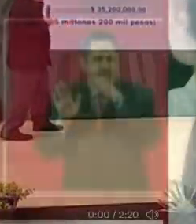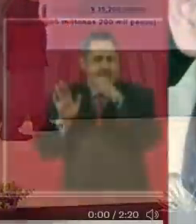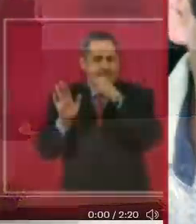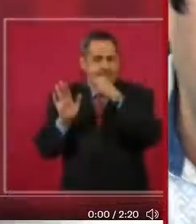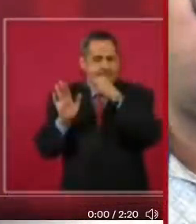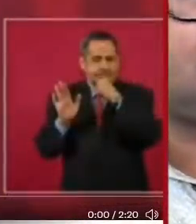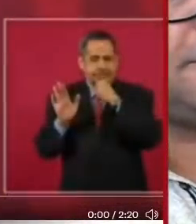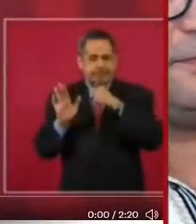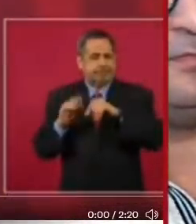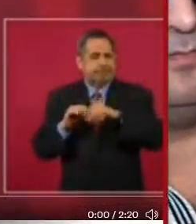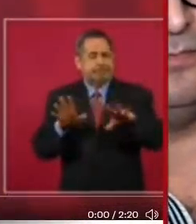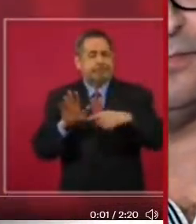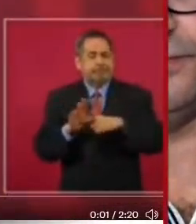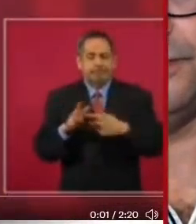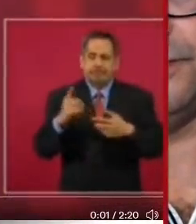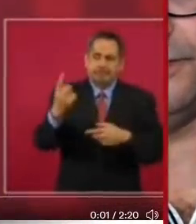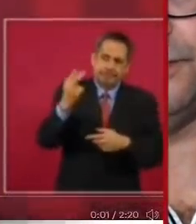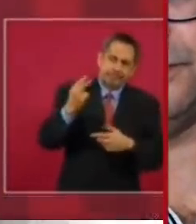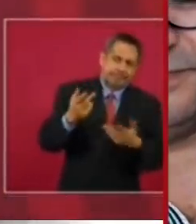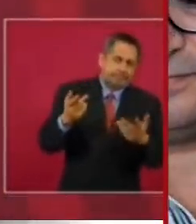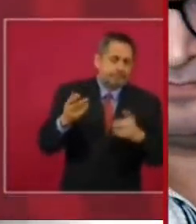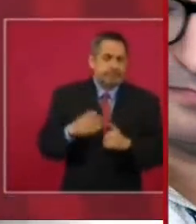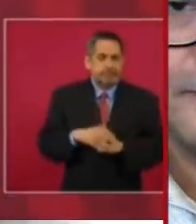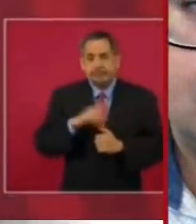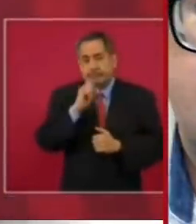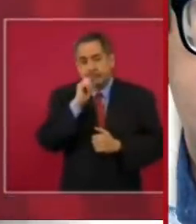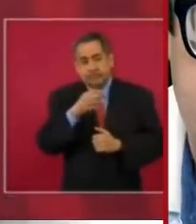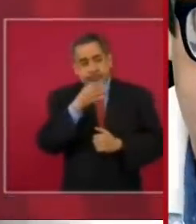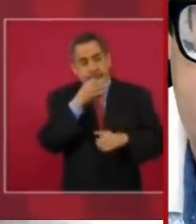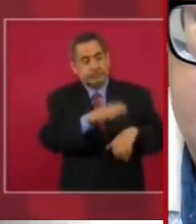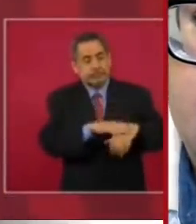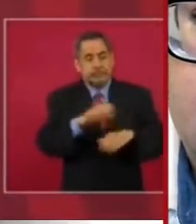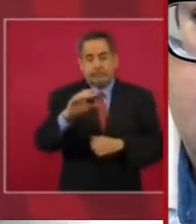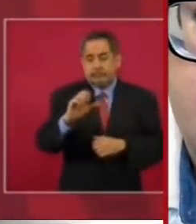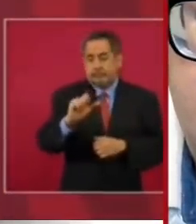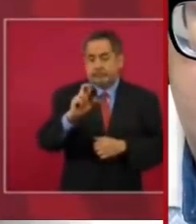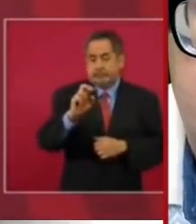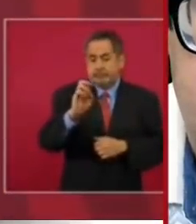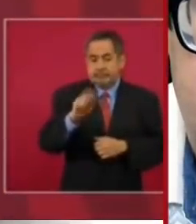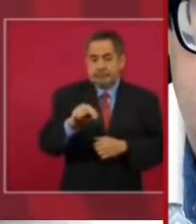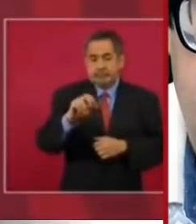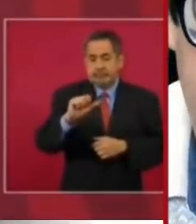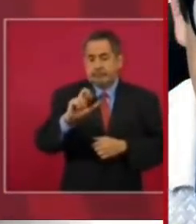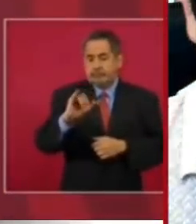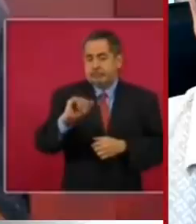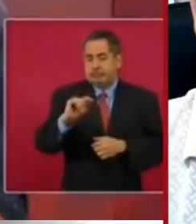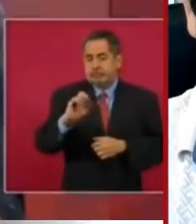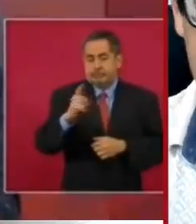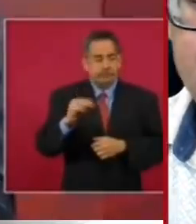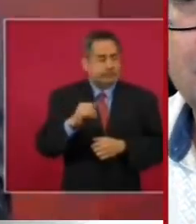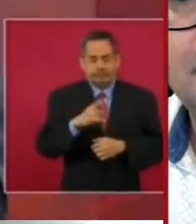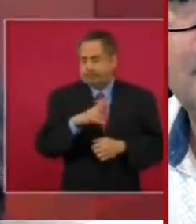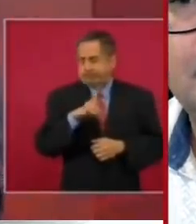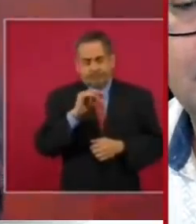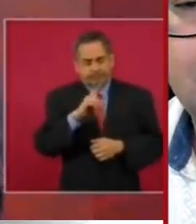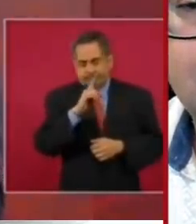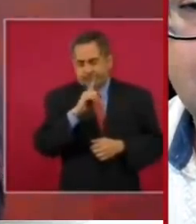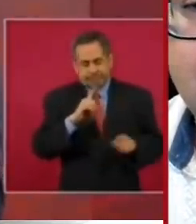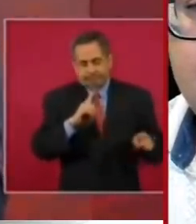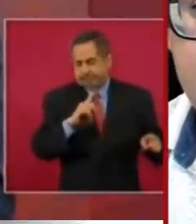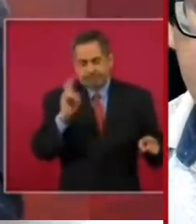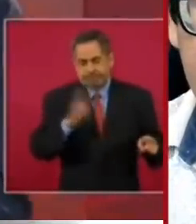escucharlo y también decirle a carmen el sí que no es cierto de que